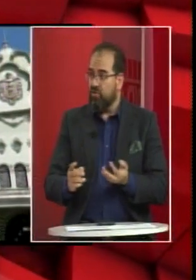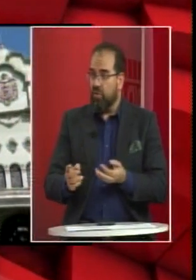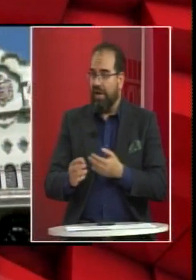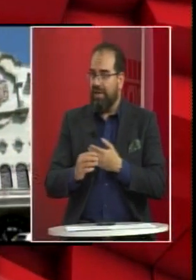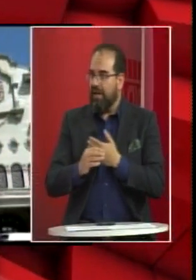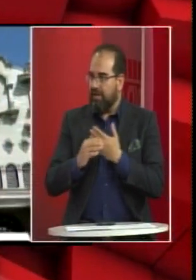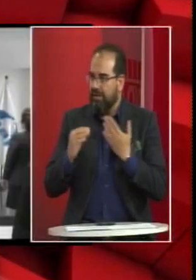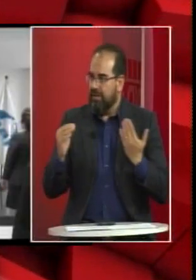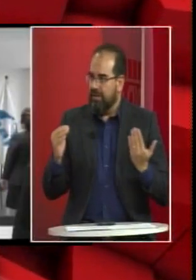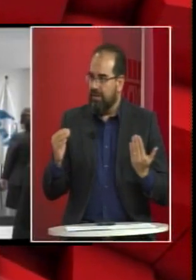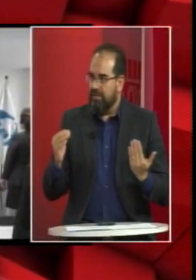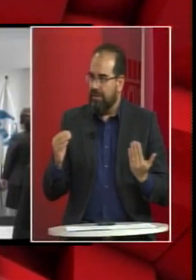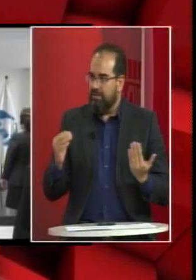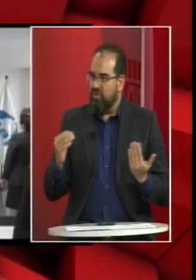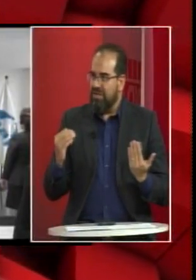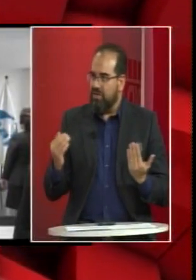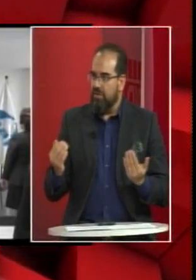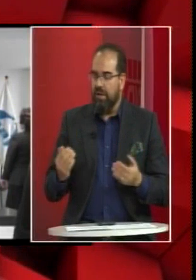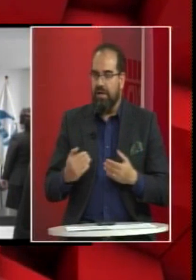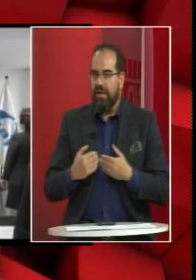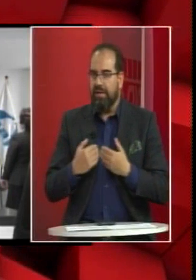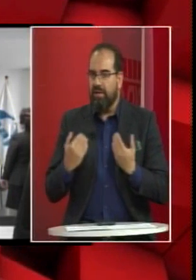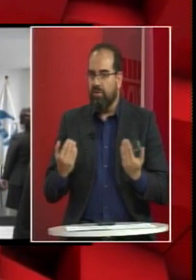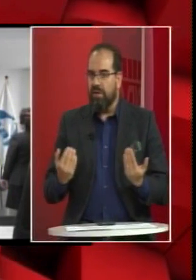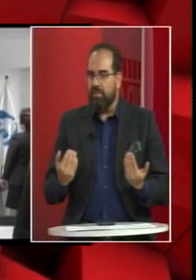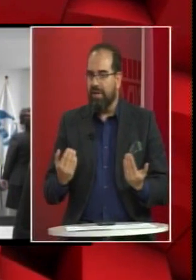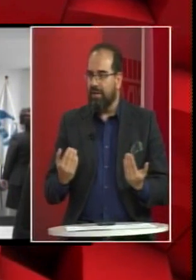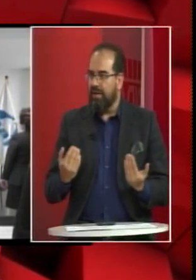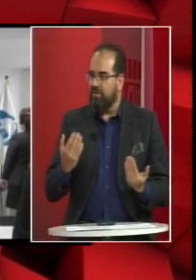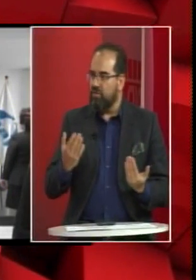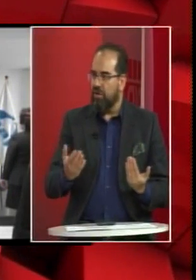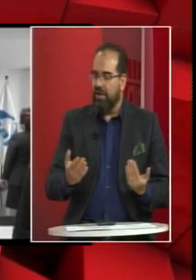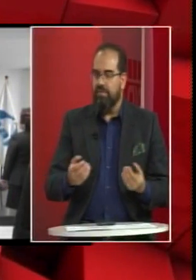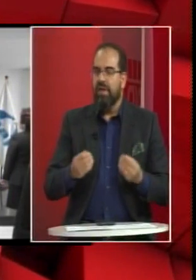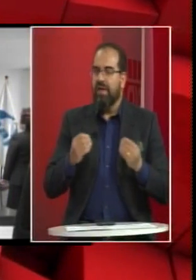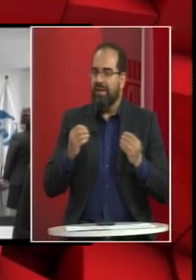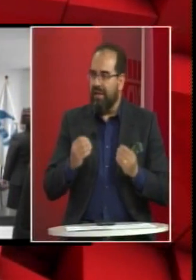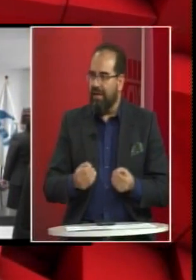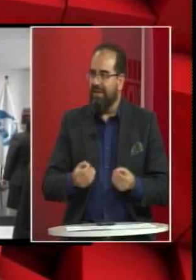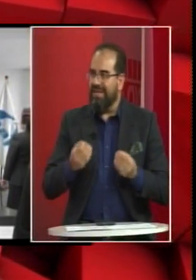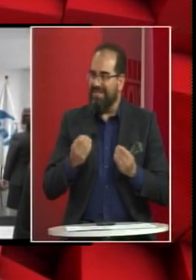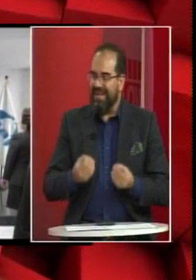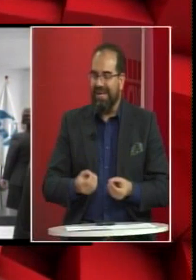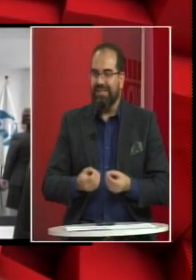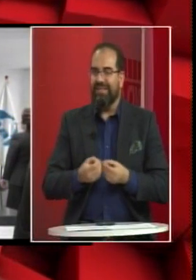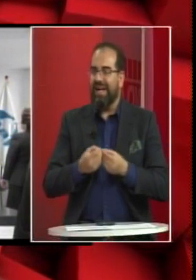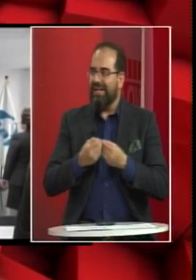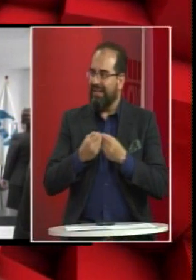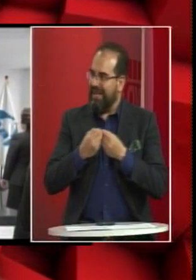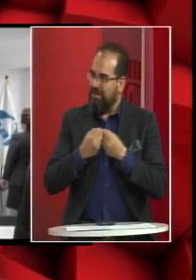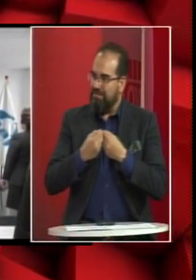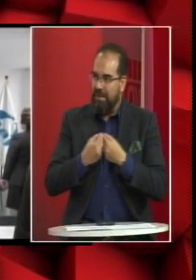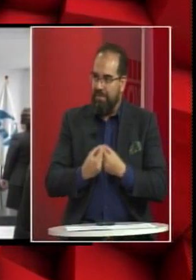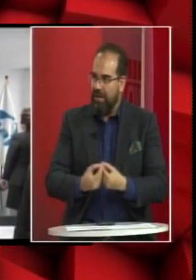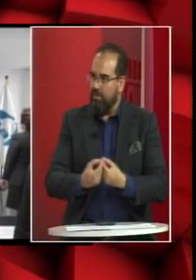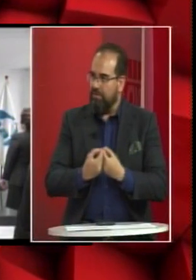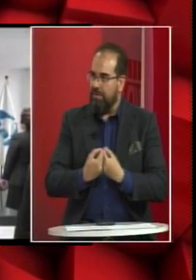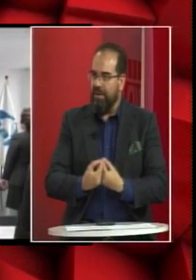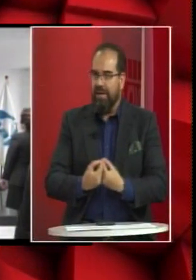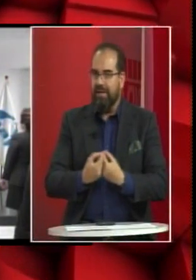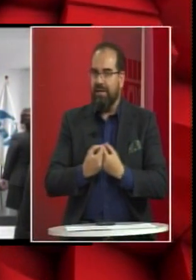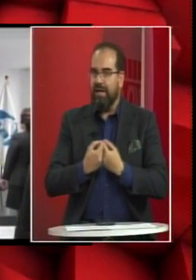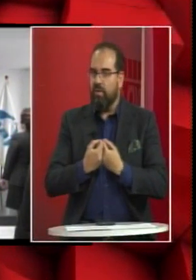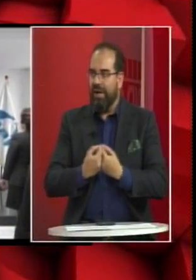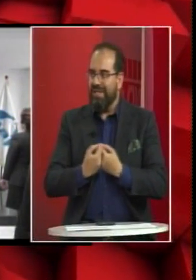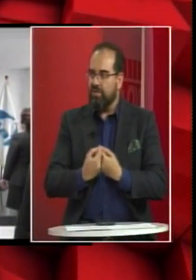médicos, cualquier posición, cualquier título que pueda tener el funcionario, debe estar empapado o